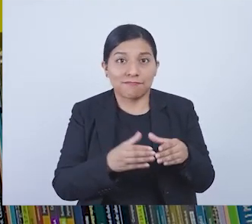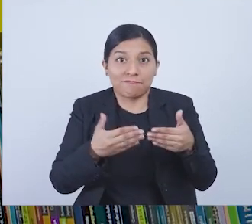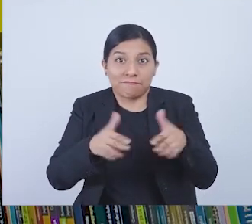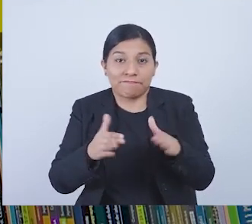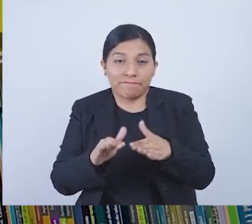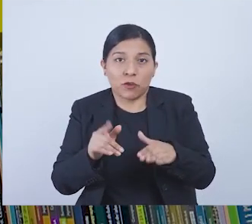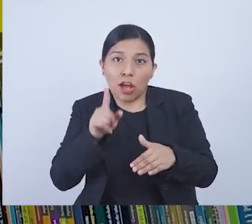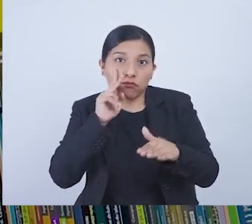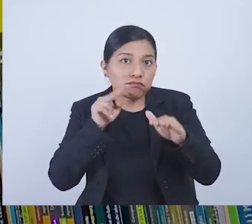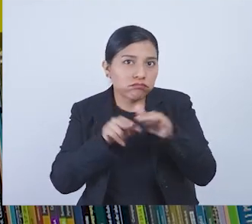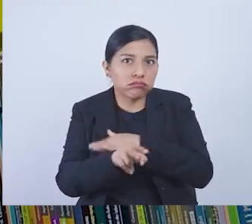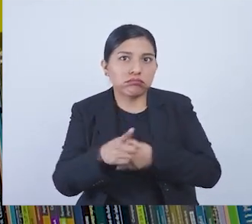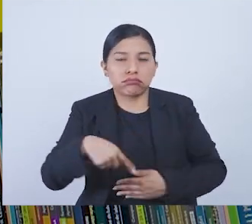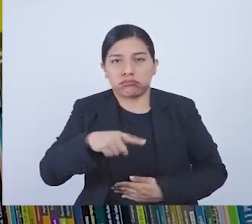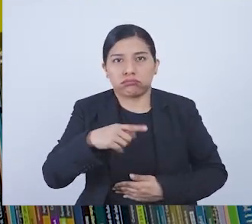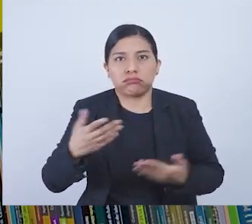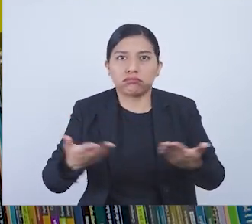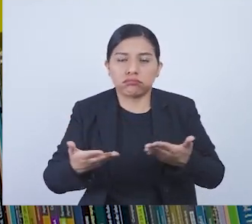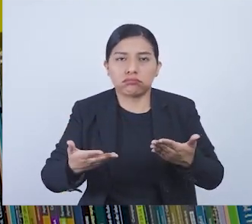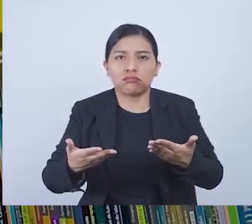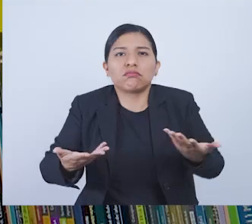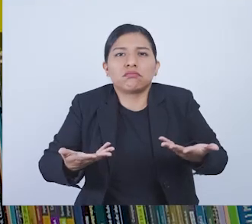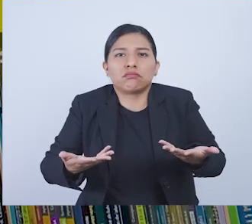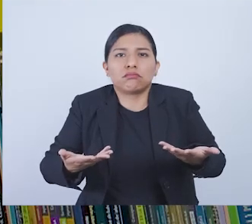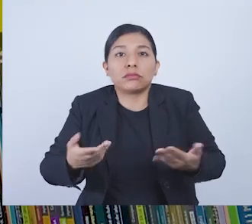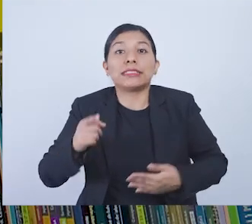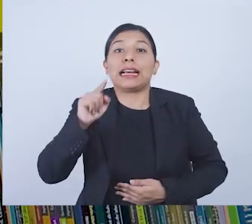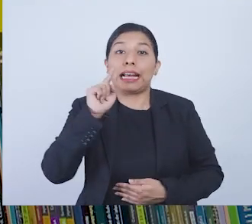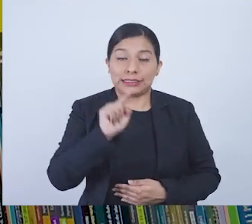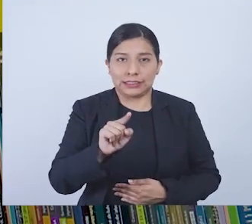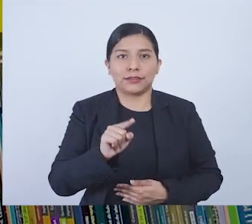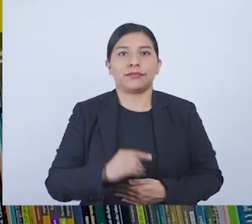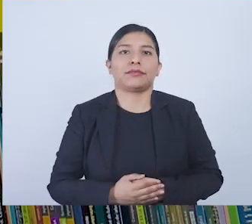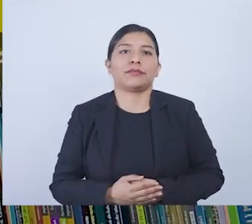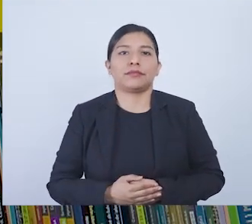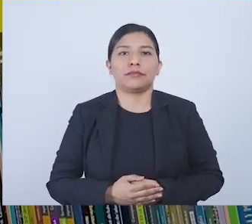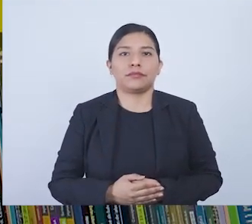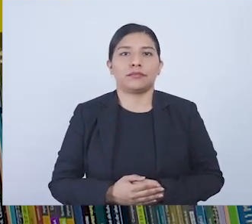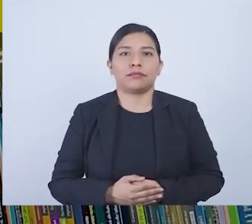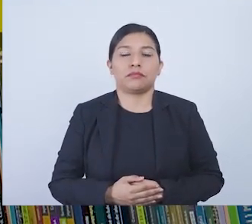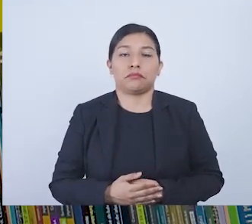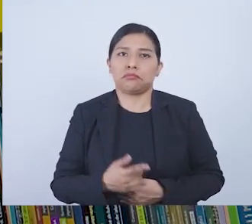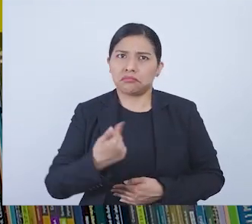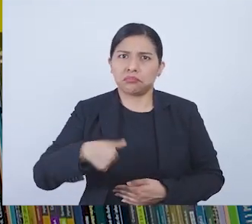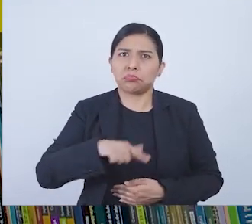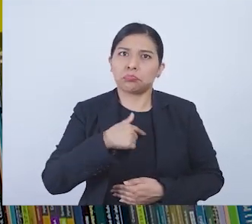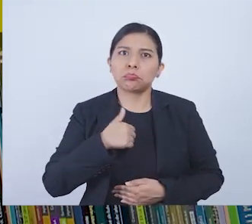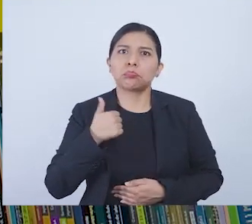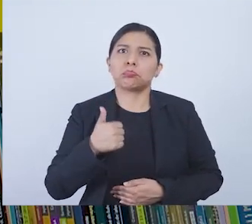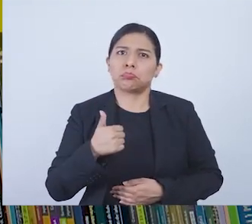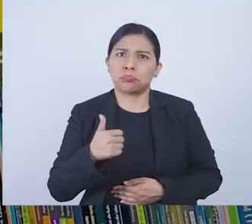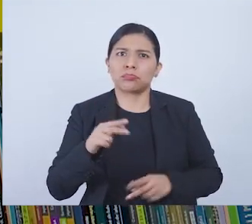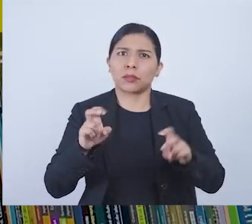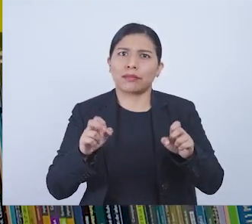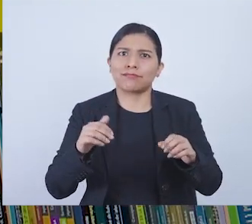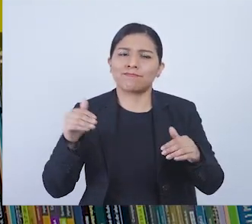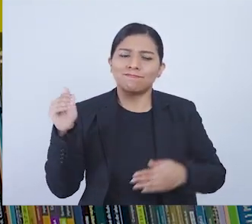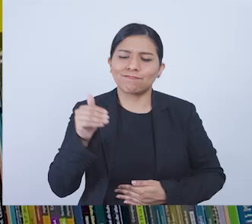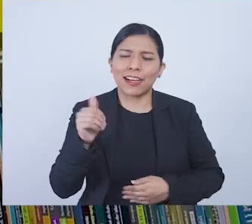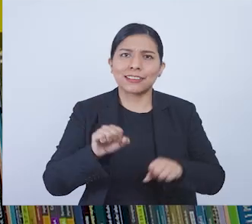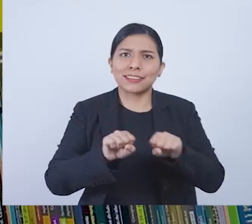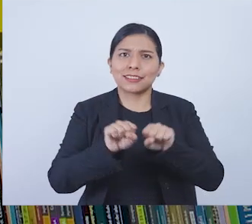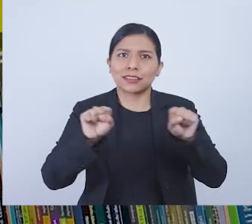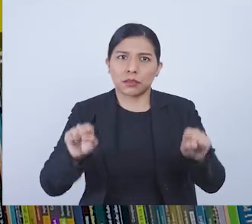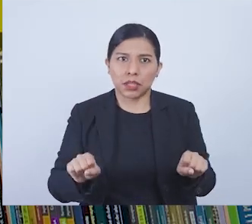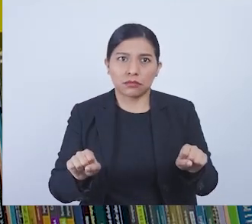misión y claro, trabajábamos mañana y tarde y eso fue que le dio alimentación al sistema de deporte. No